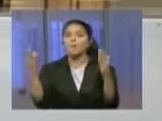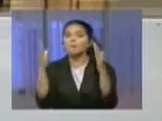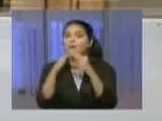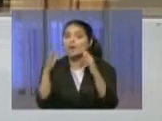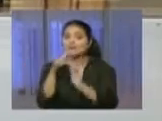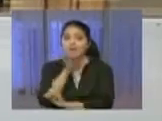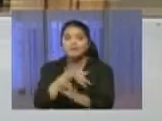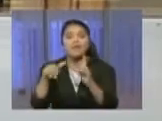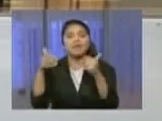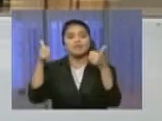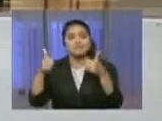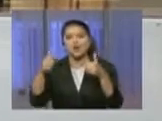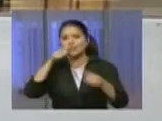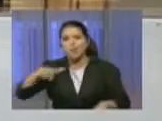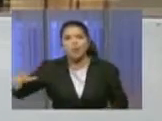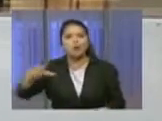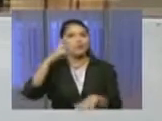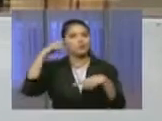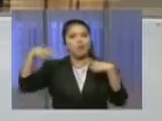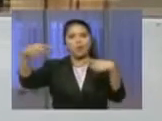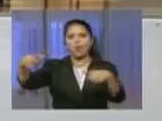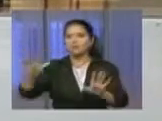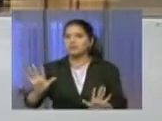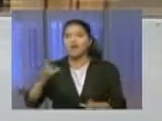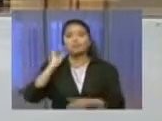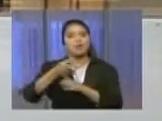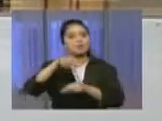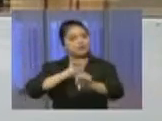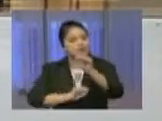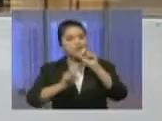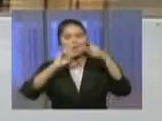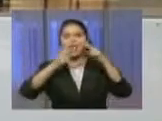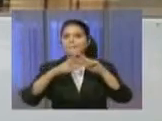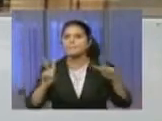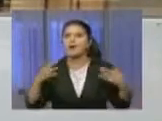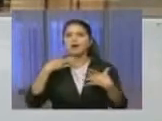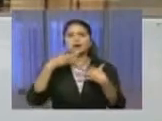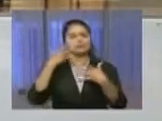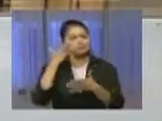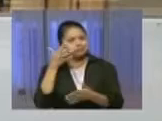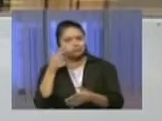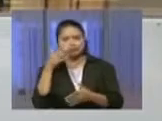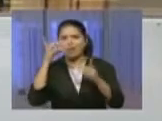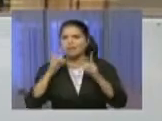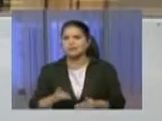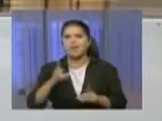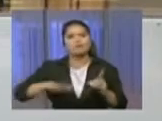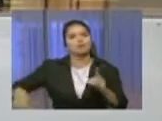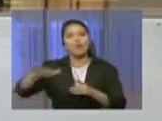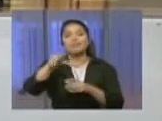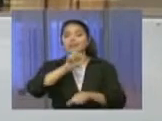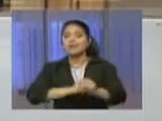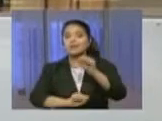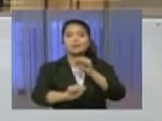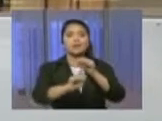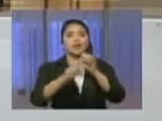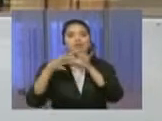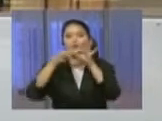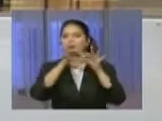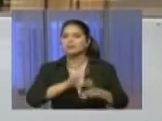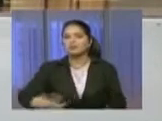la dignidad del pueblo todos los días defender la paz defender la integridad defender la dignidad defender la soberanía del